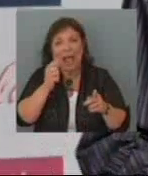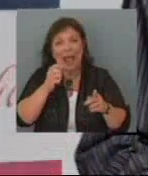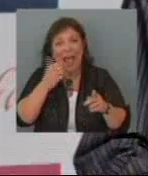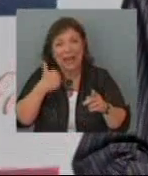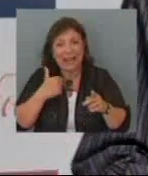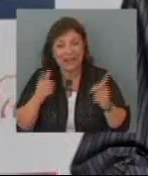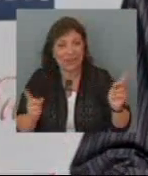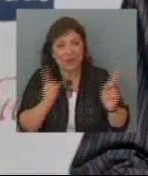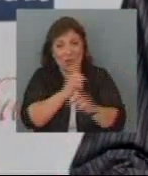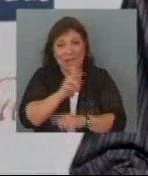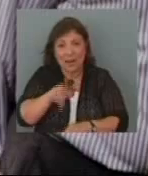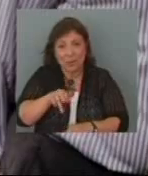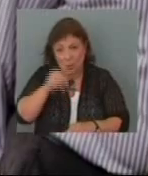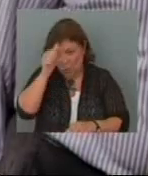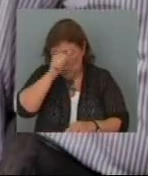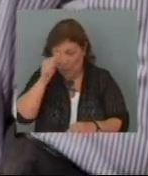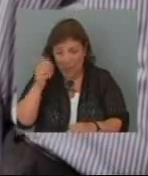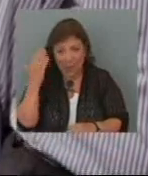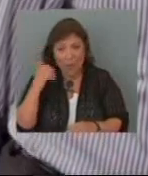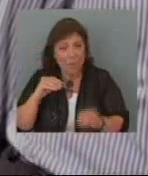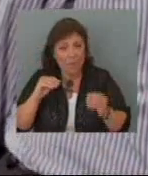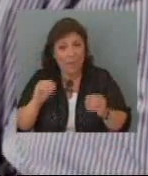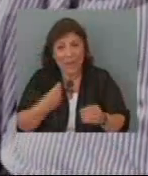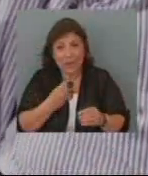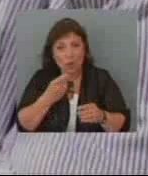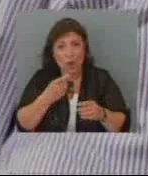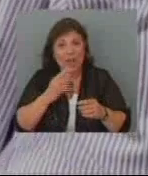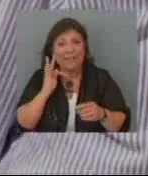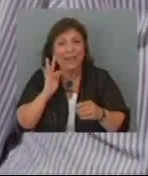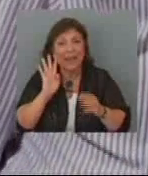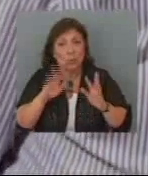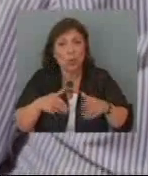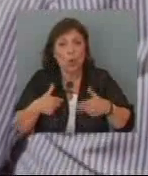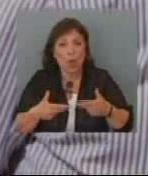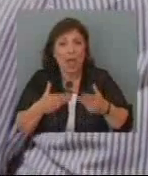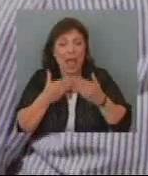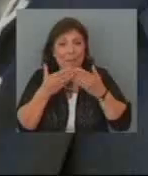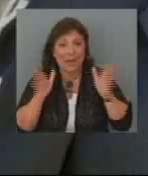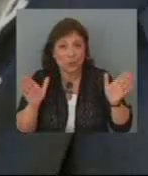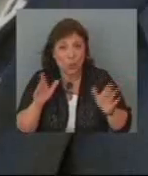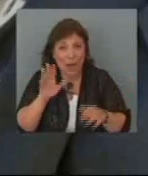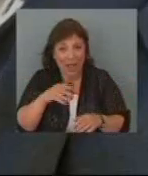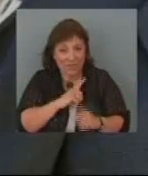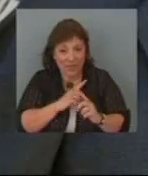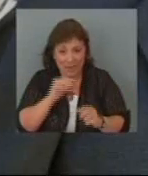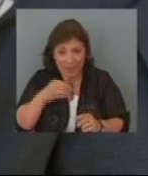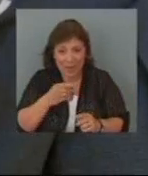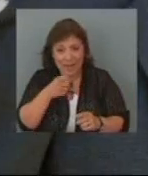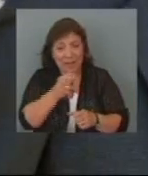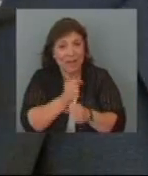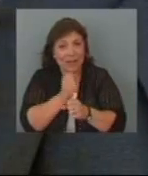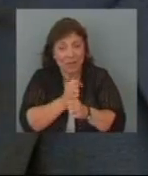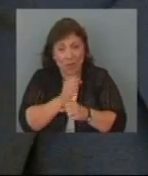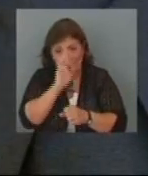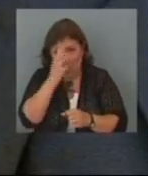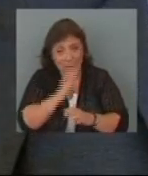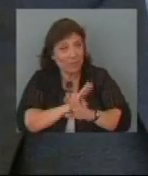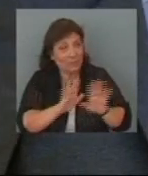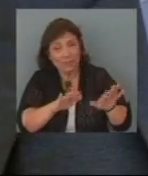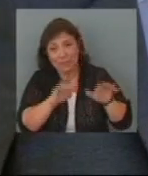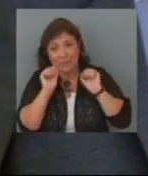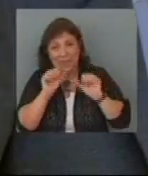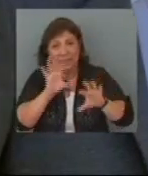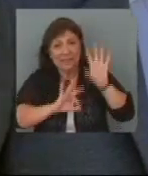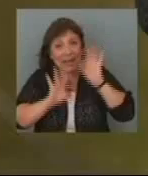Arruabarrena, quien renunció el domingo después de perder el título de la apertura ante Fénix. El uruguayo sin trabajo después de abandonar la dirección de la